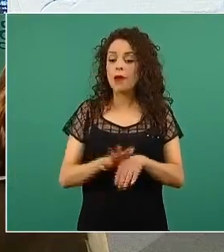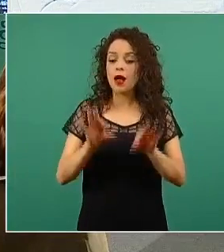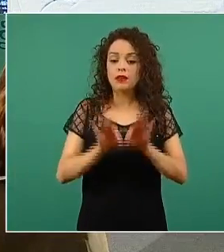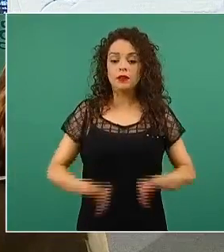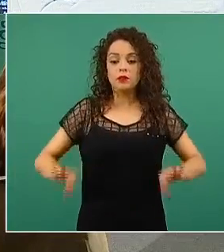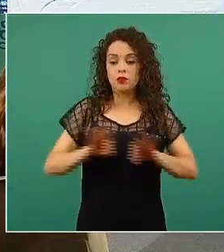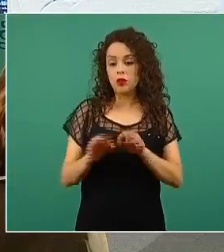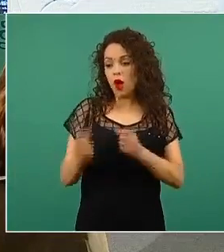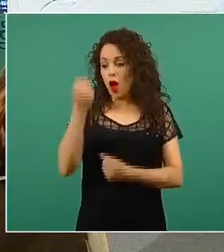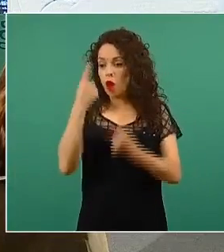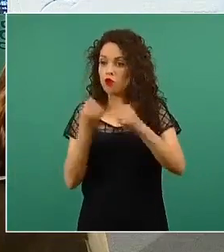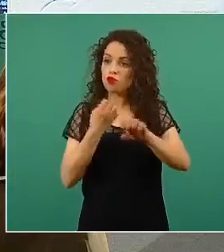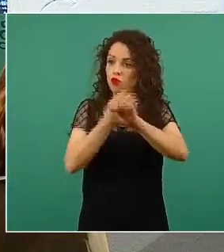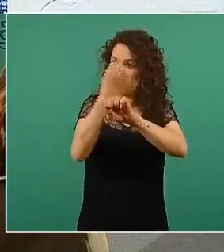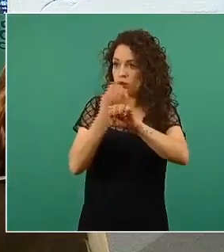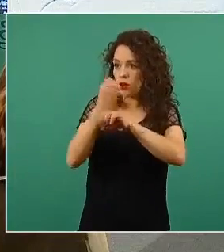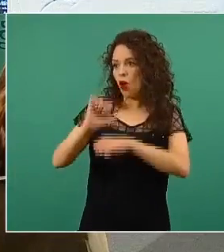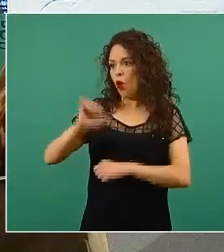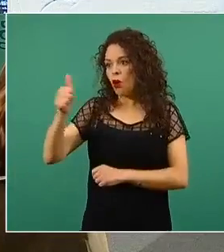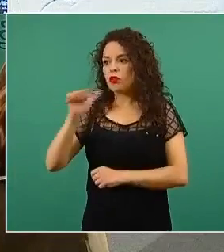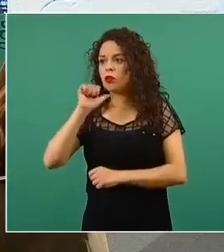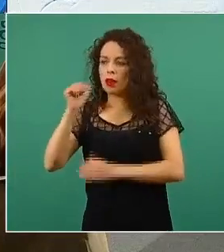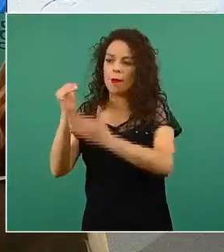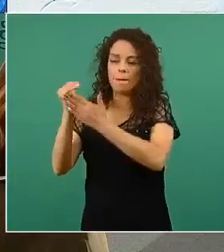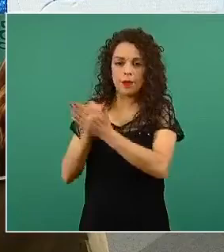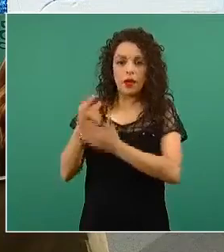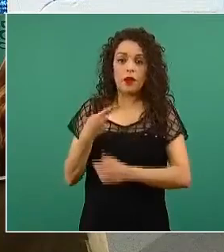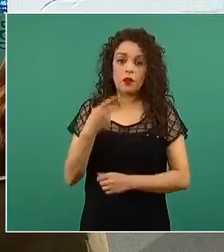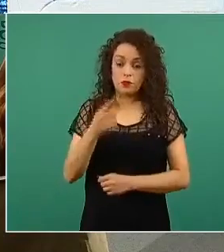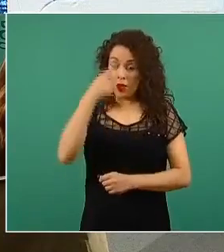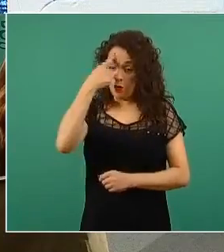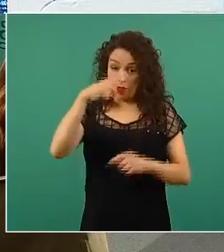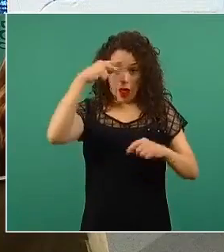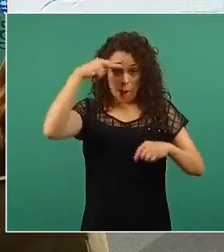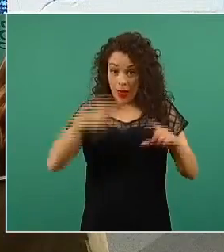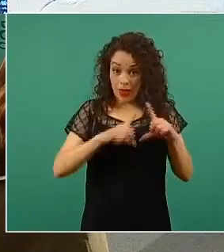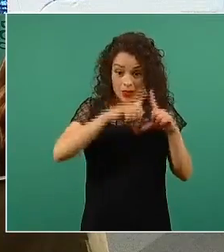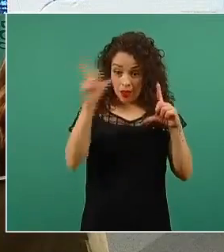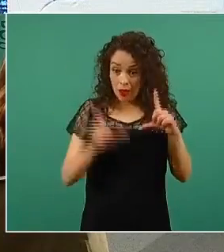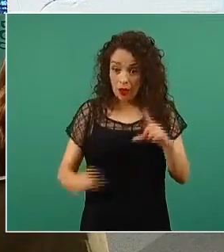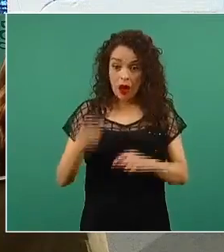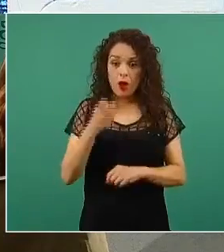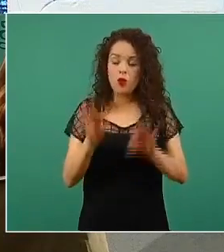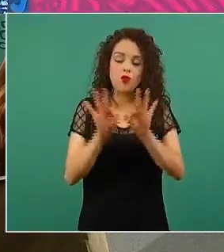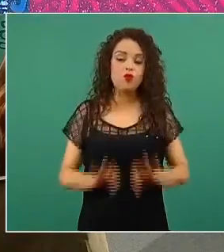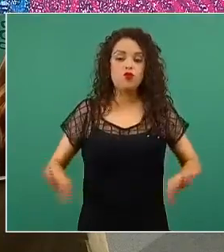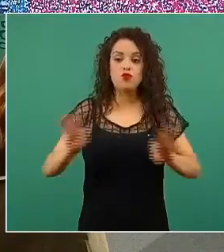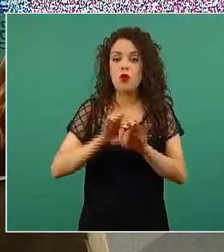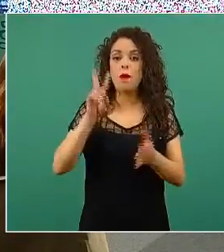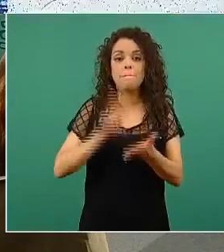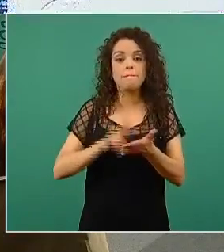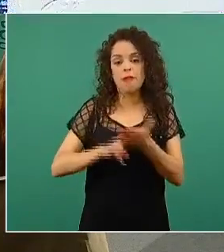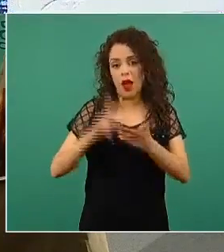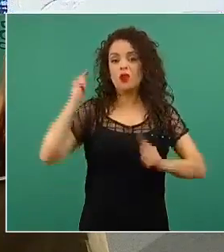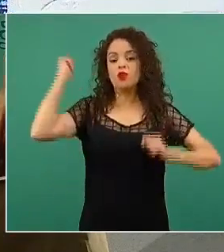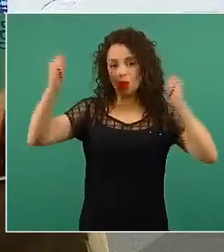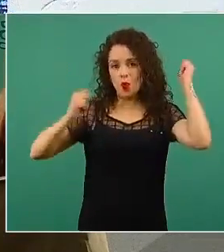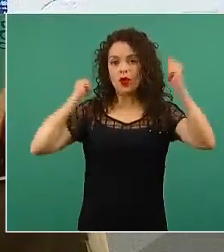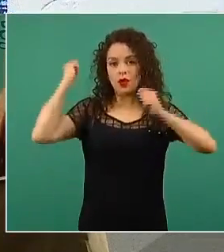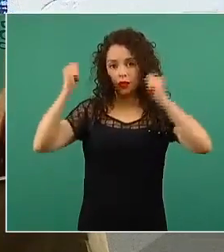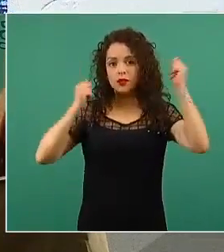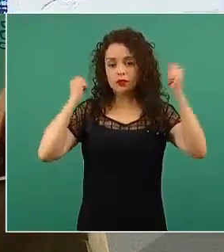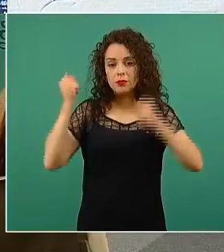estados que para otros, pero en general para nuestro país es una actividad sumamente importante. Y también, por ejemplo,